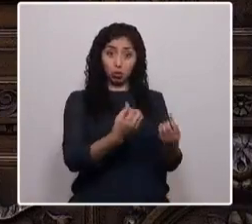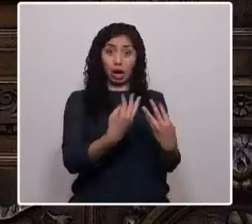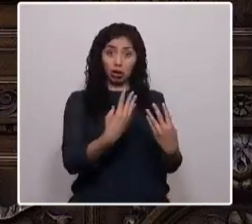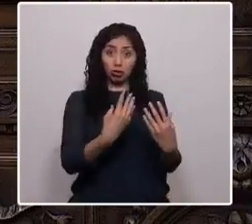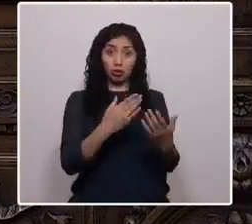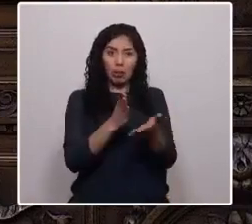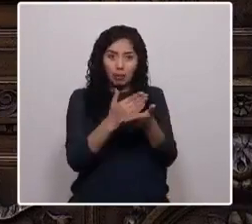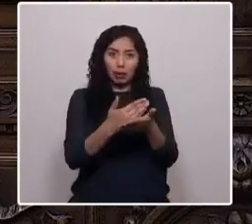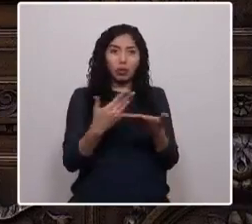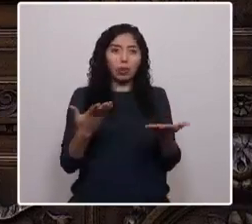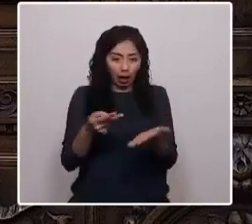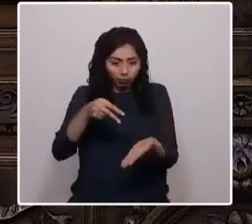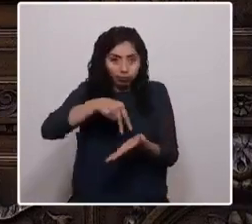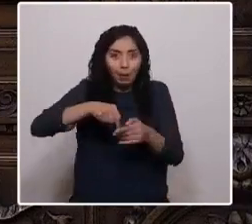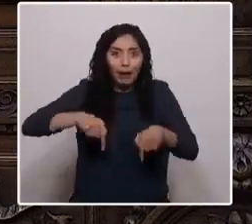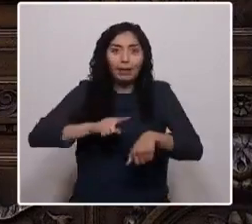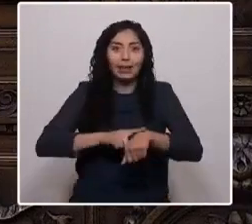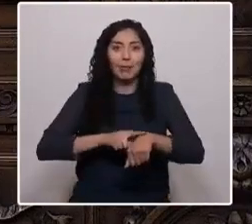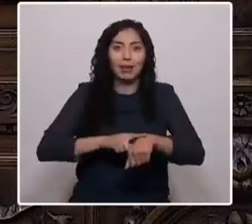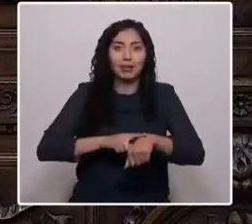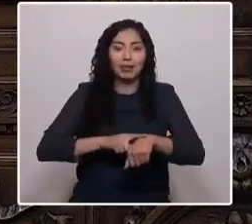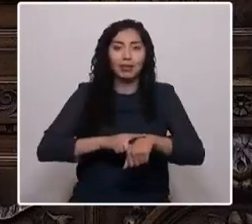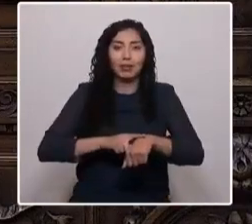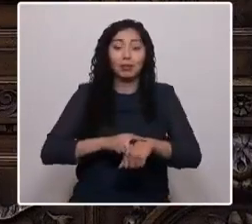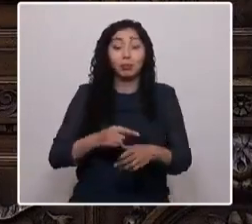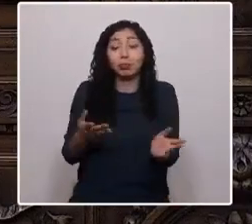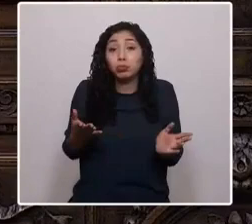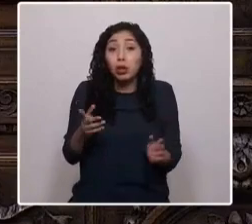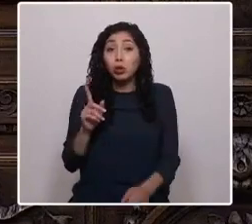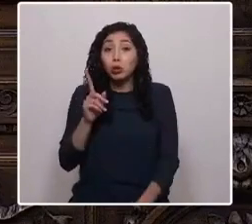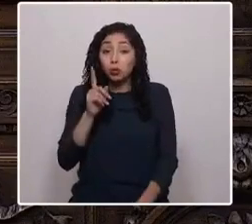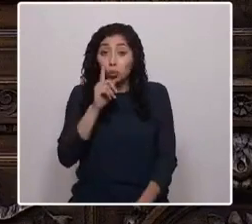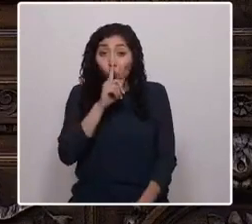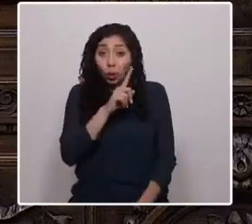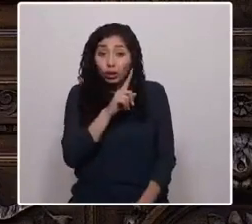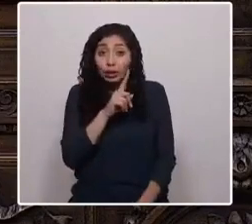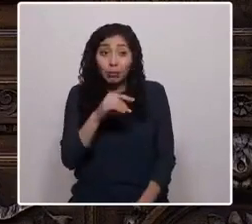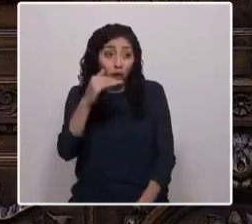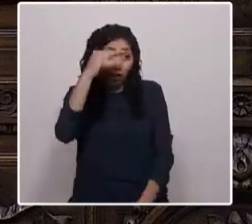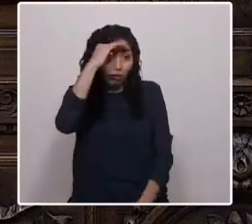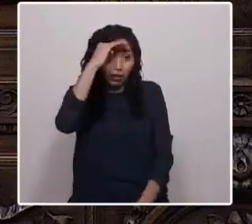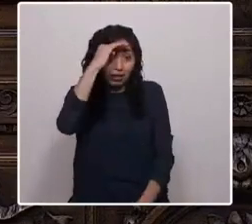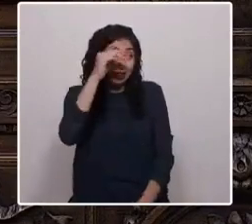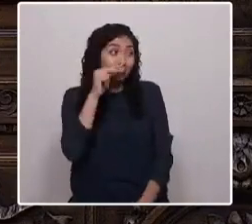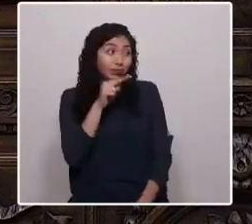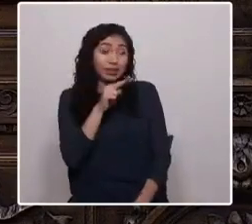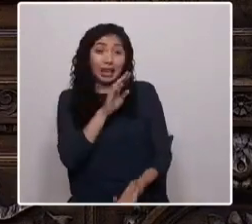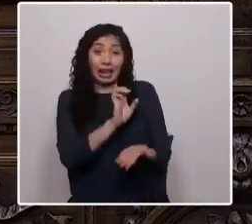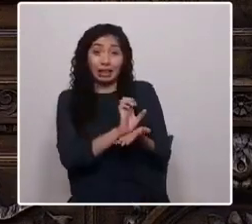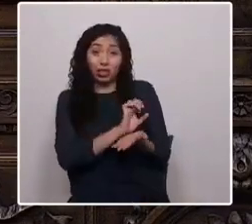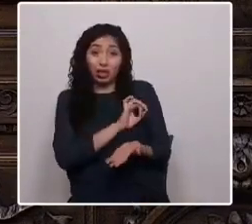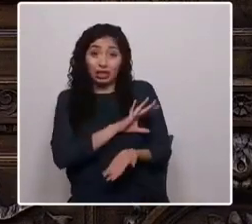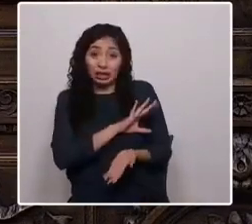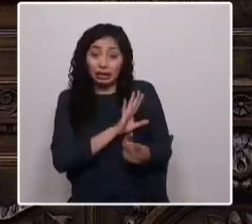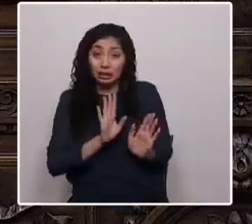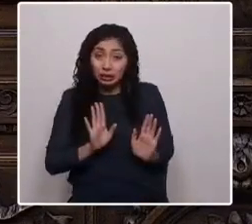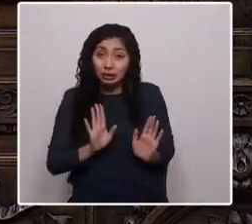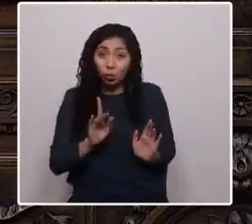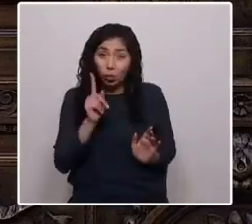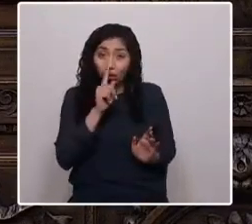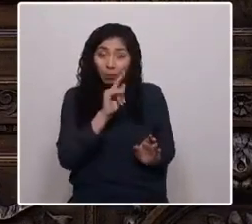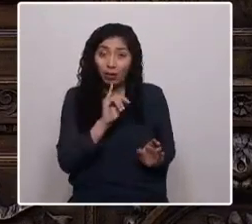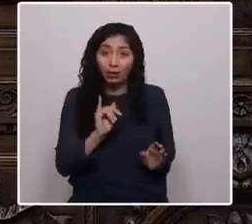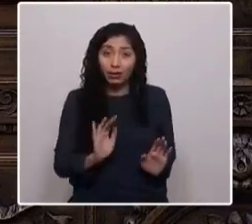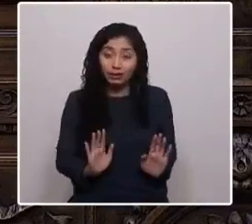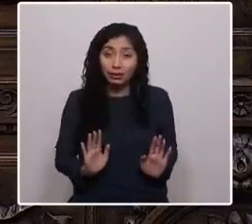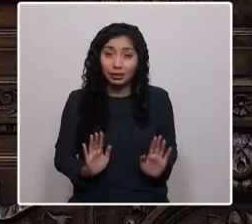momento quizás nuestro último acto de confianza hacia el estado de chile sabíamos que